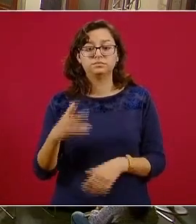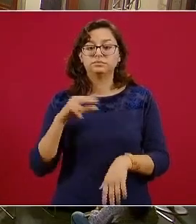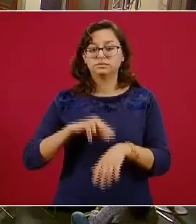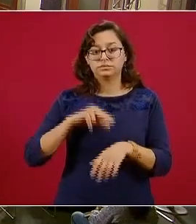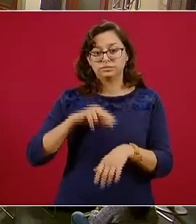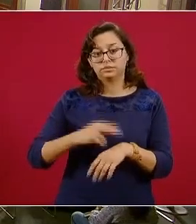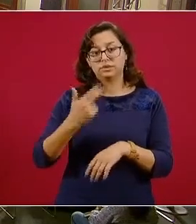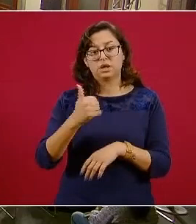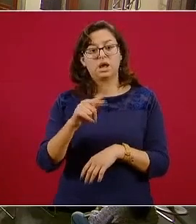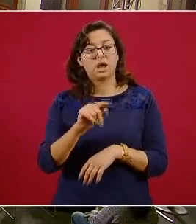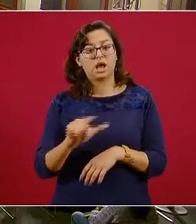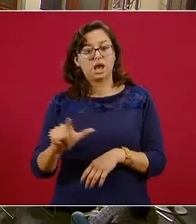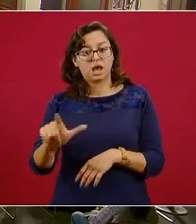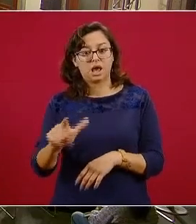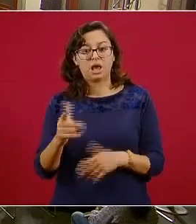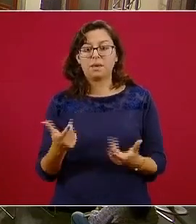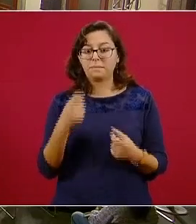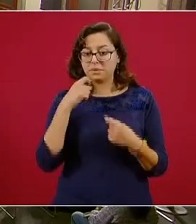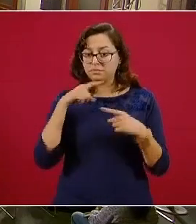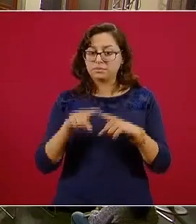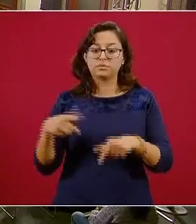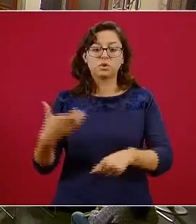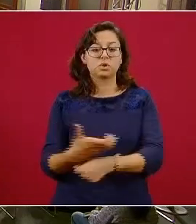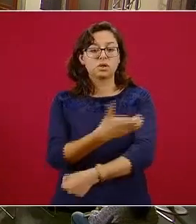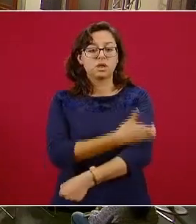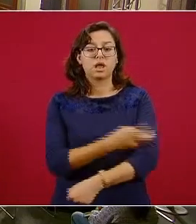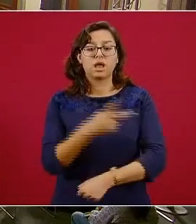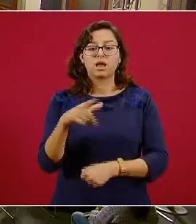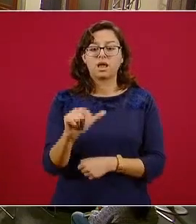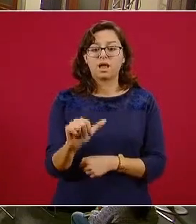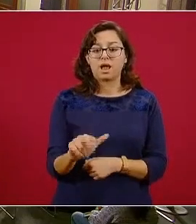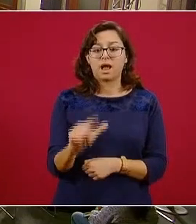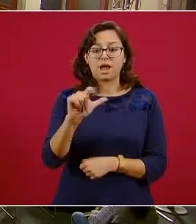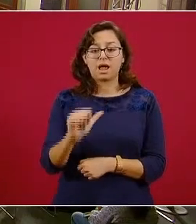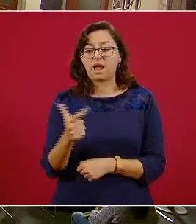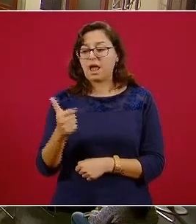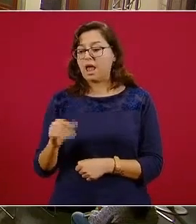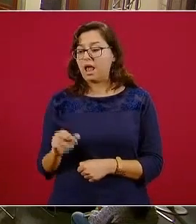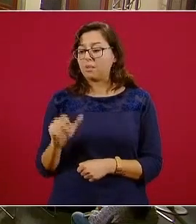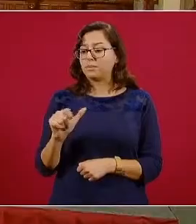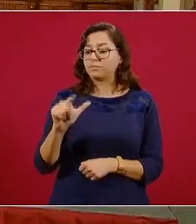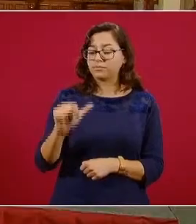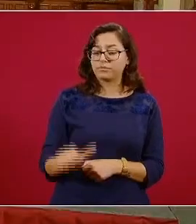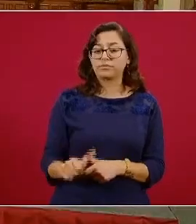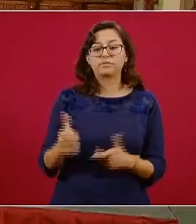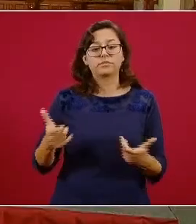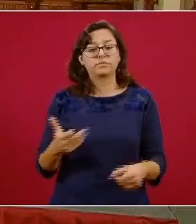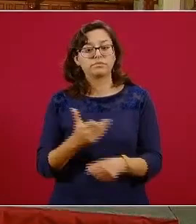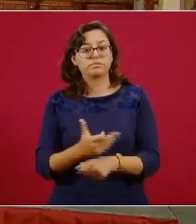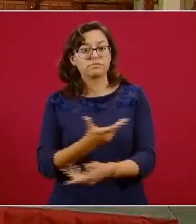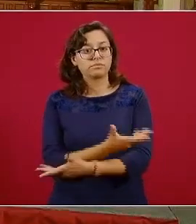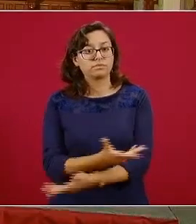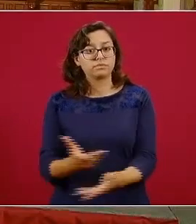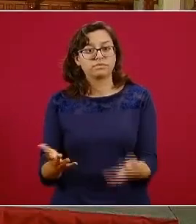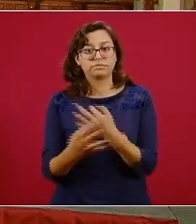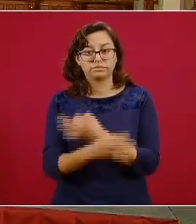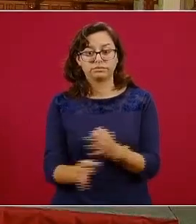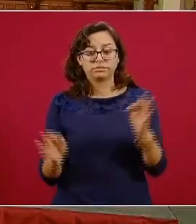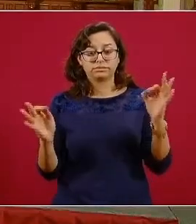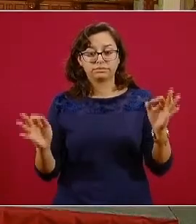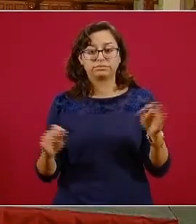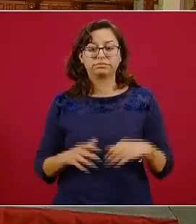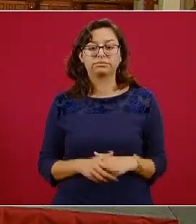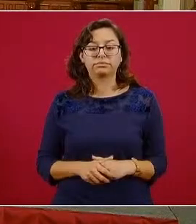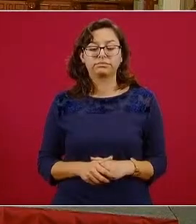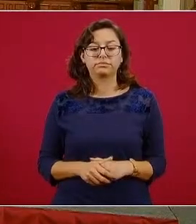Gatell, y estar con mis compañeras Carla, Gabriela. Un placer estar aquí y tener la oportunidad de dirigirme a todos ustedes.